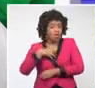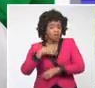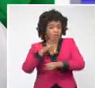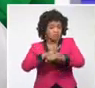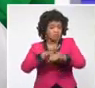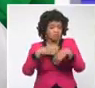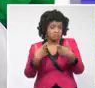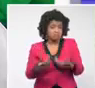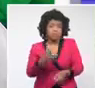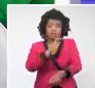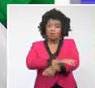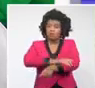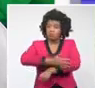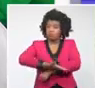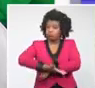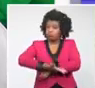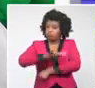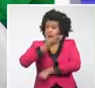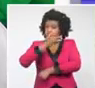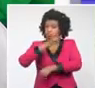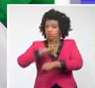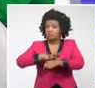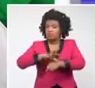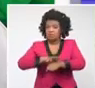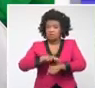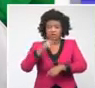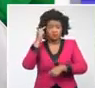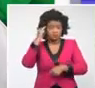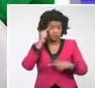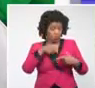hipertensión arterial, una enfermedad cerebrovascular,